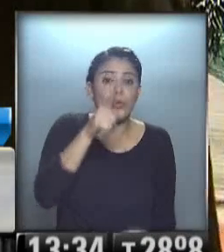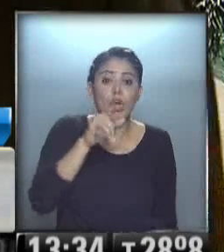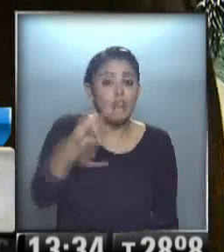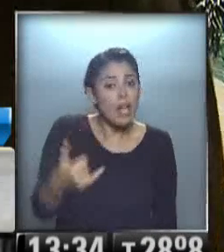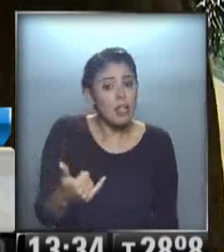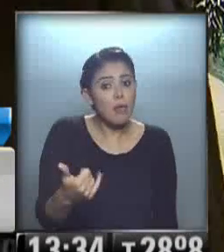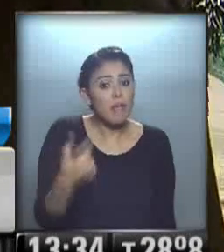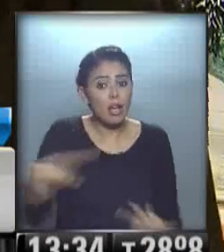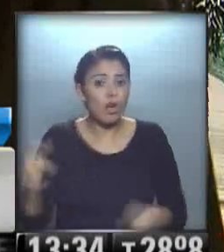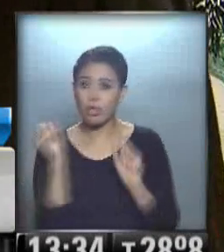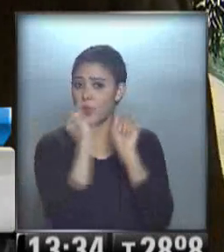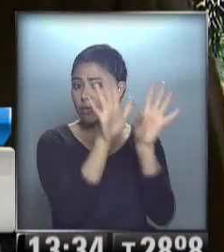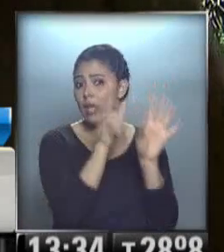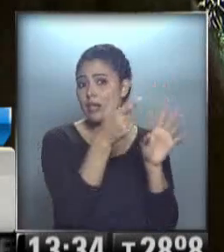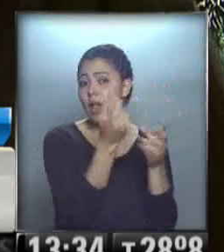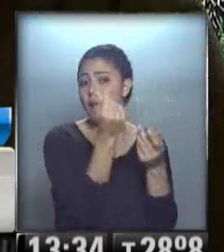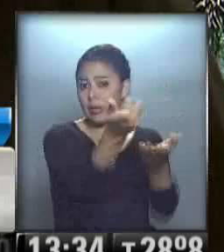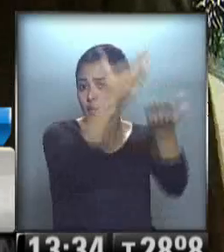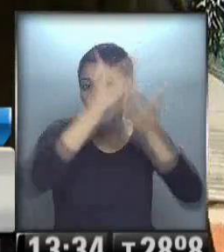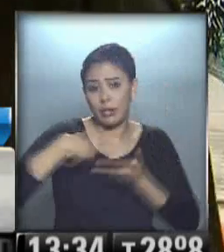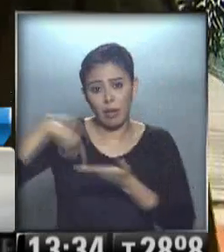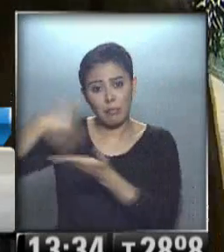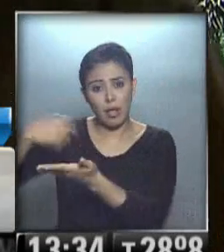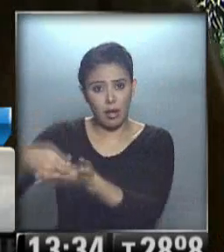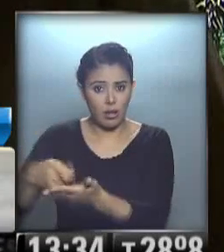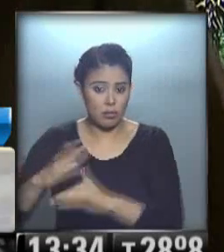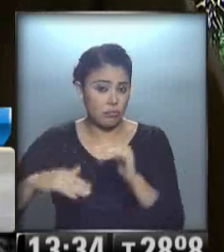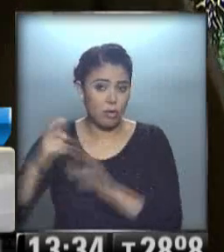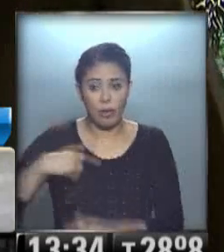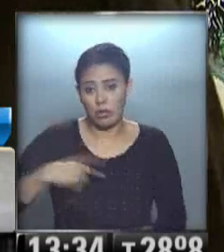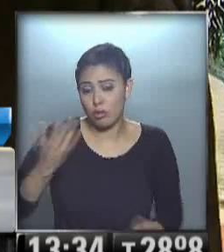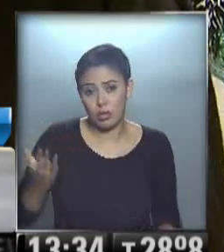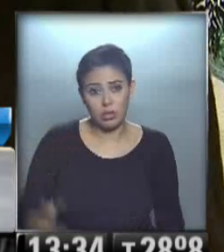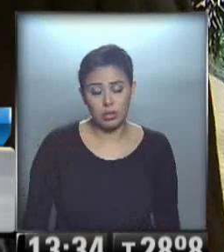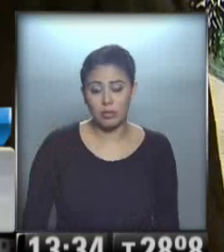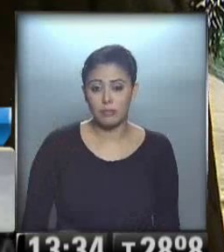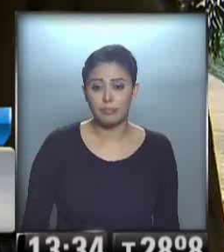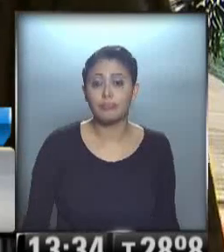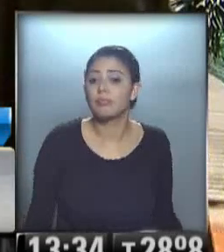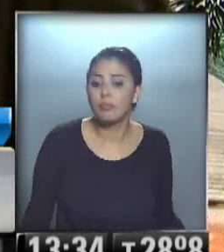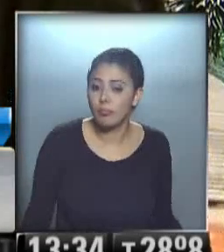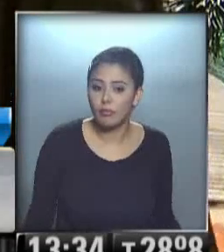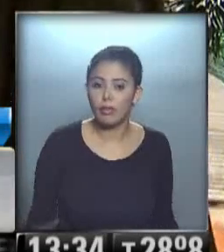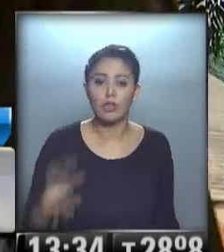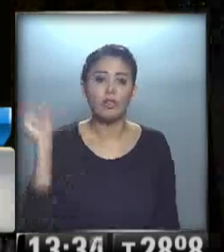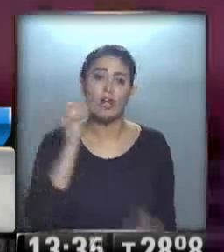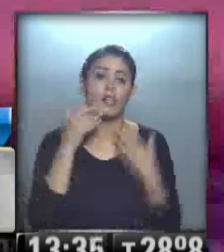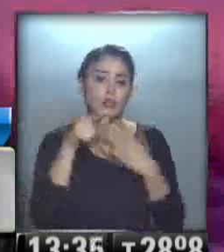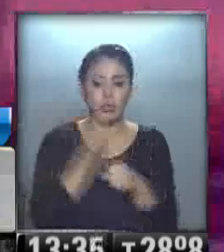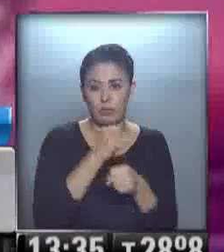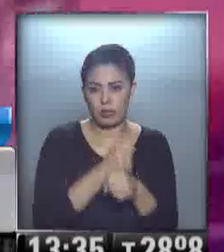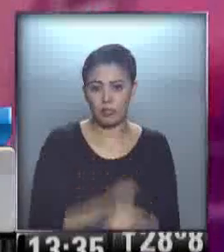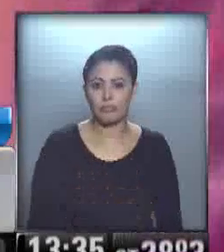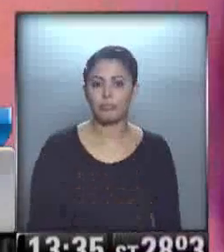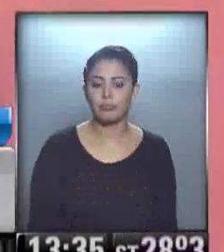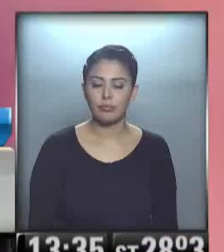allá entrara esa mercancía y de allá venía el dinero para financiar las obras sociales que él hacía. Era fruto de su trabajo.